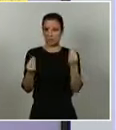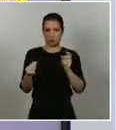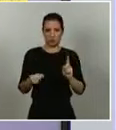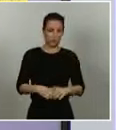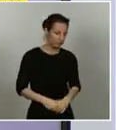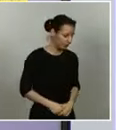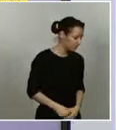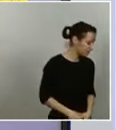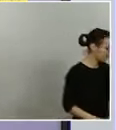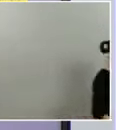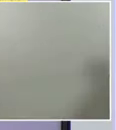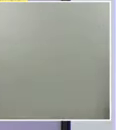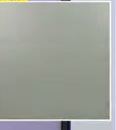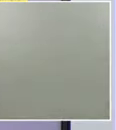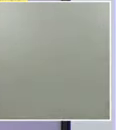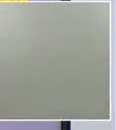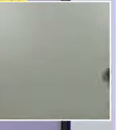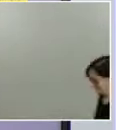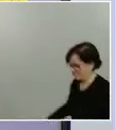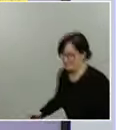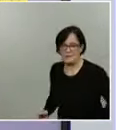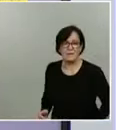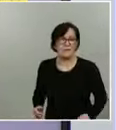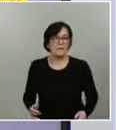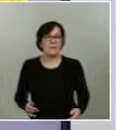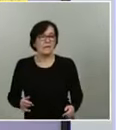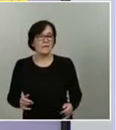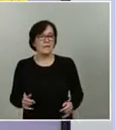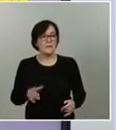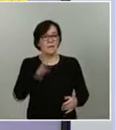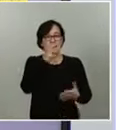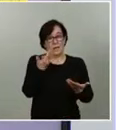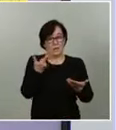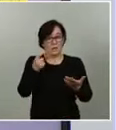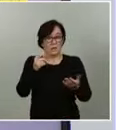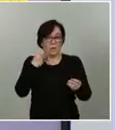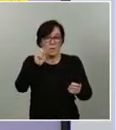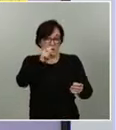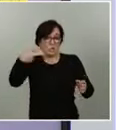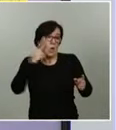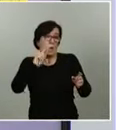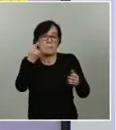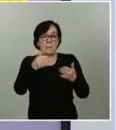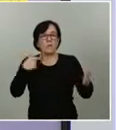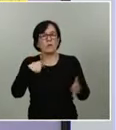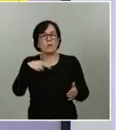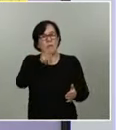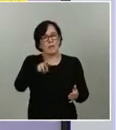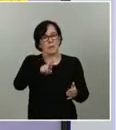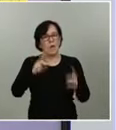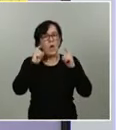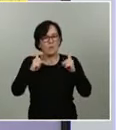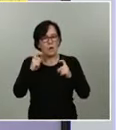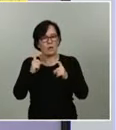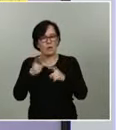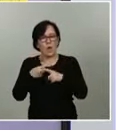principales resultados. Yo también termino, tal vez, volviendo a recalcar que esto ha sido el esfuerzo compartido de muchas